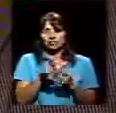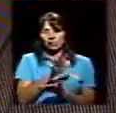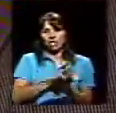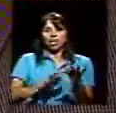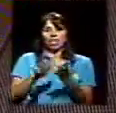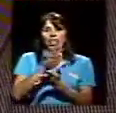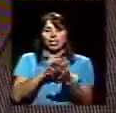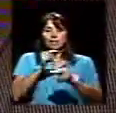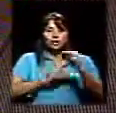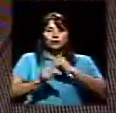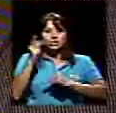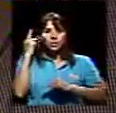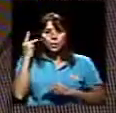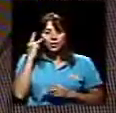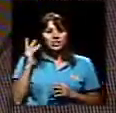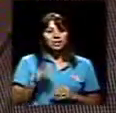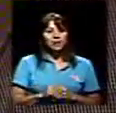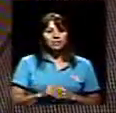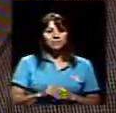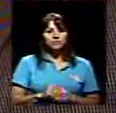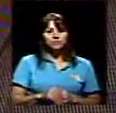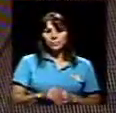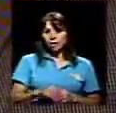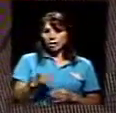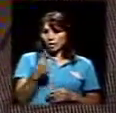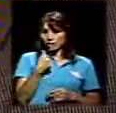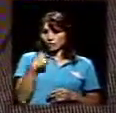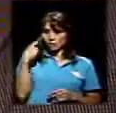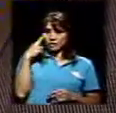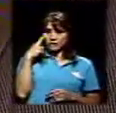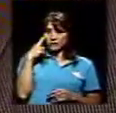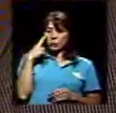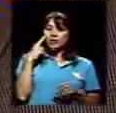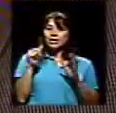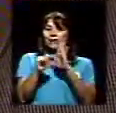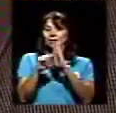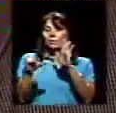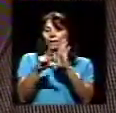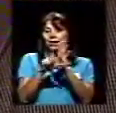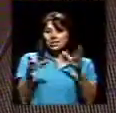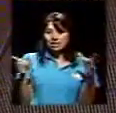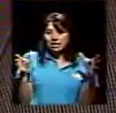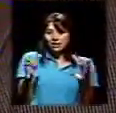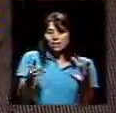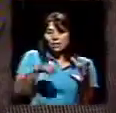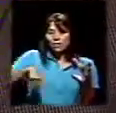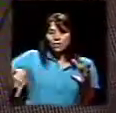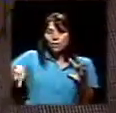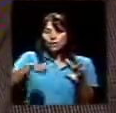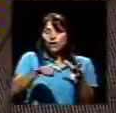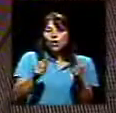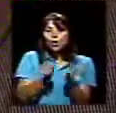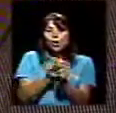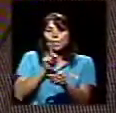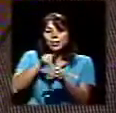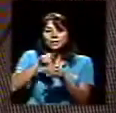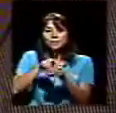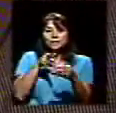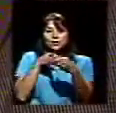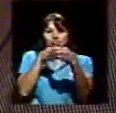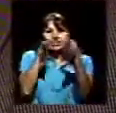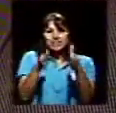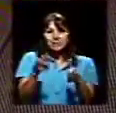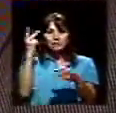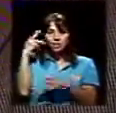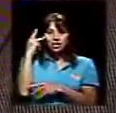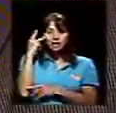través del tiempo. A mí la composición de la Asamblea con participación de lo que se podría llamar líderes políticos de